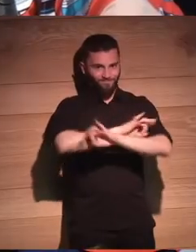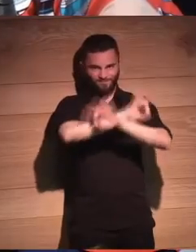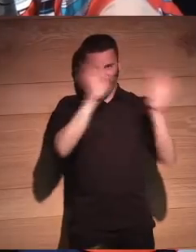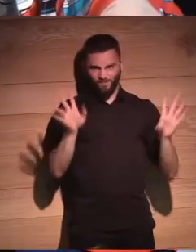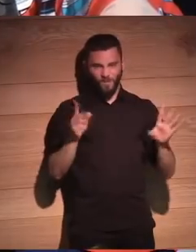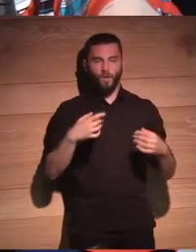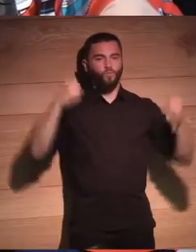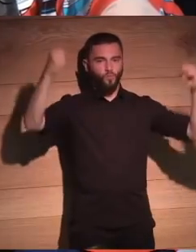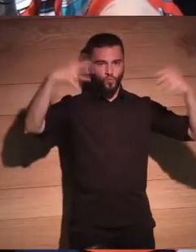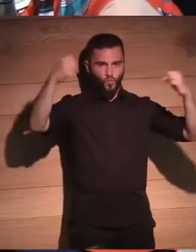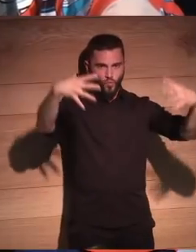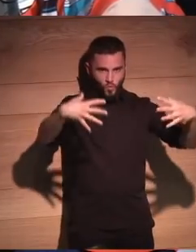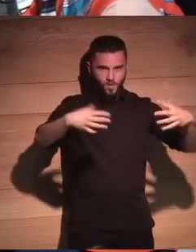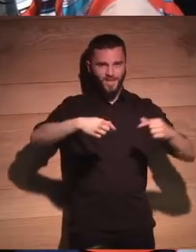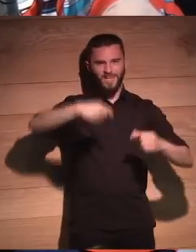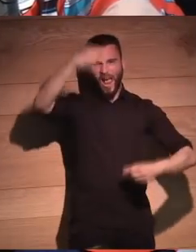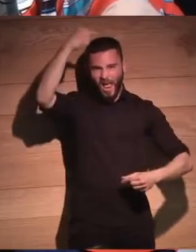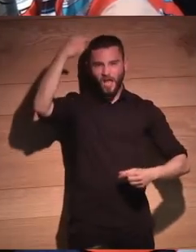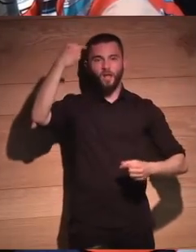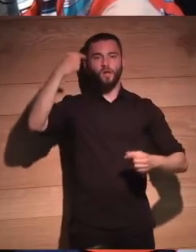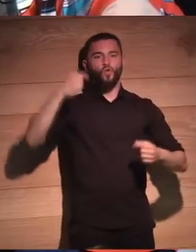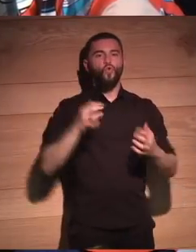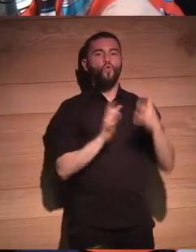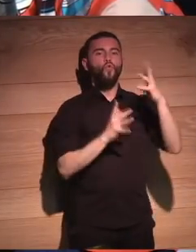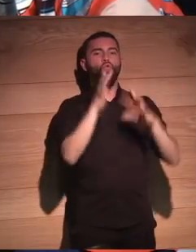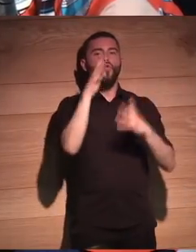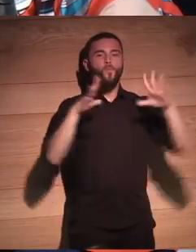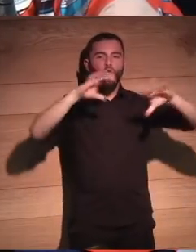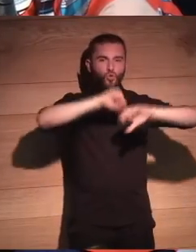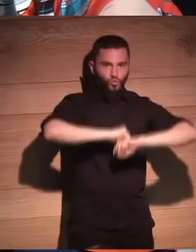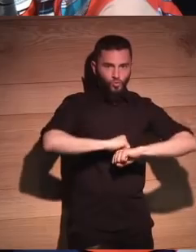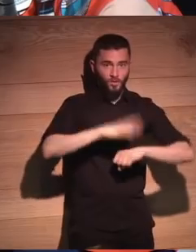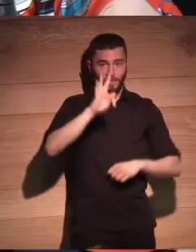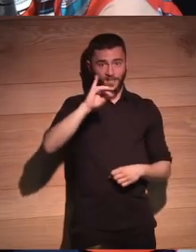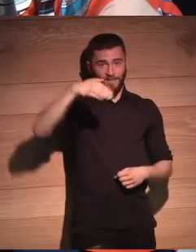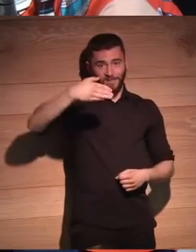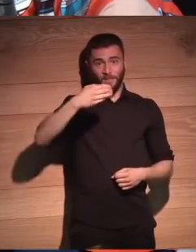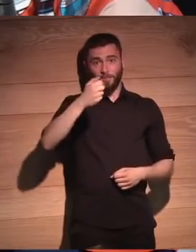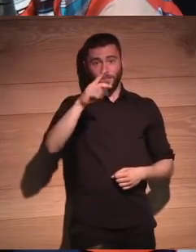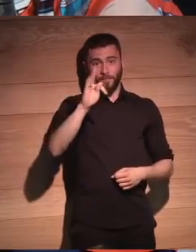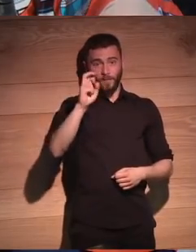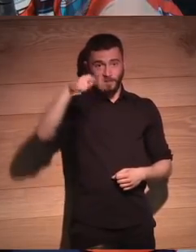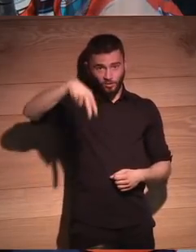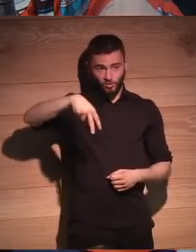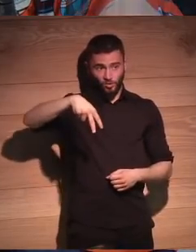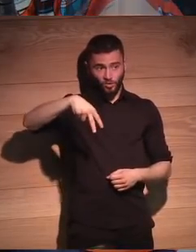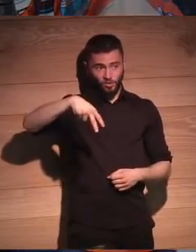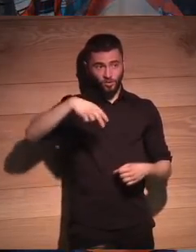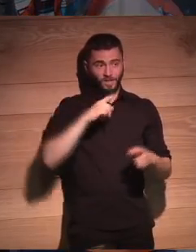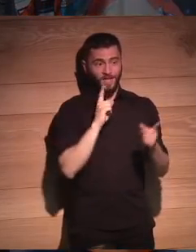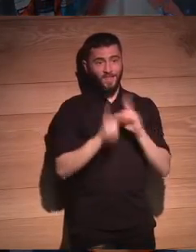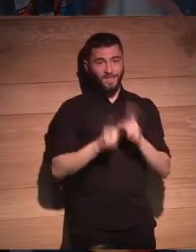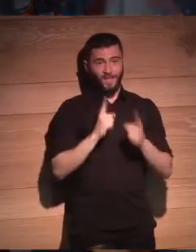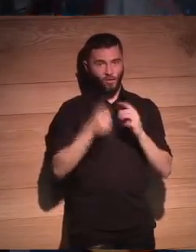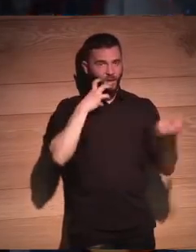extrañas, con mucho humo, mucha oscuridad. Que nadie como Tim Burton para las direcciones artísticas de las películas, porque son